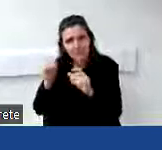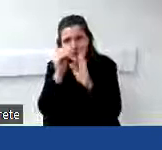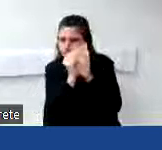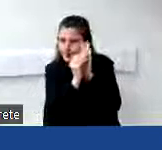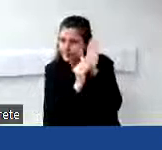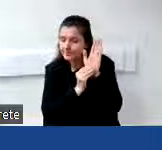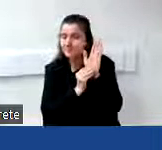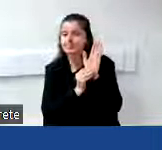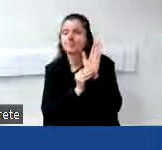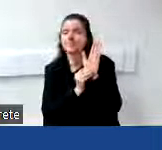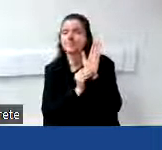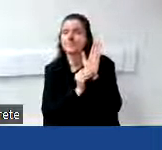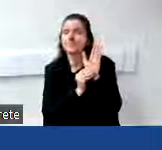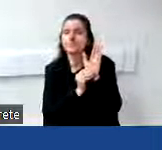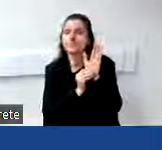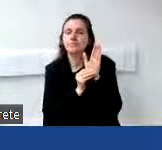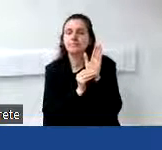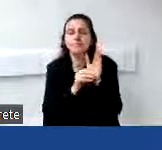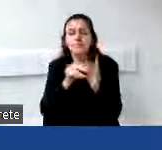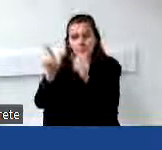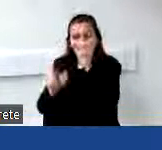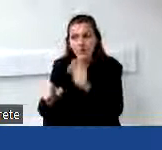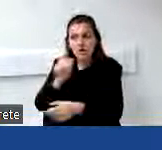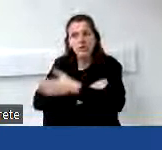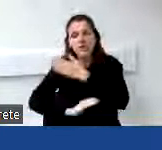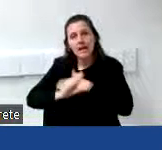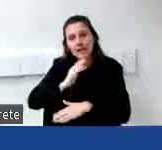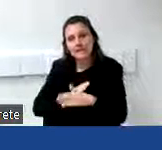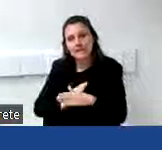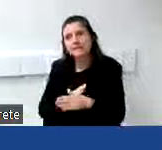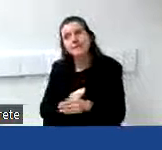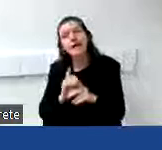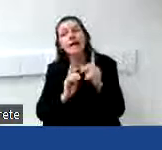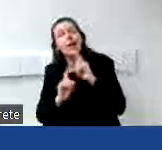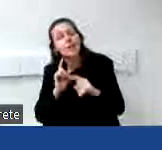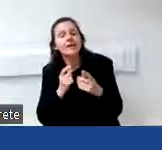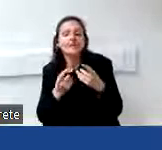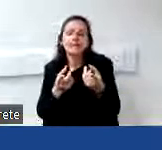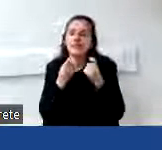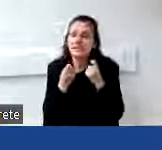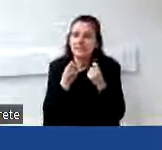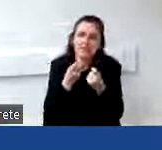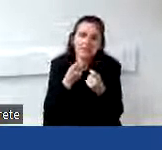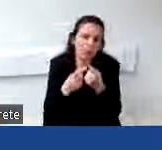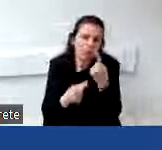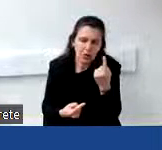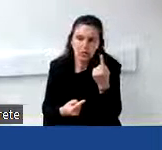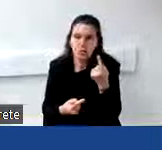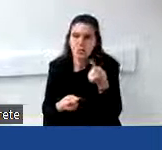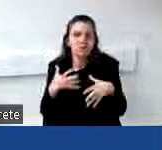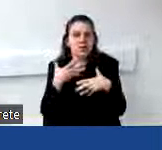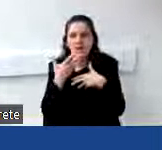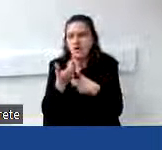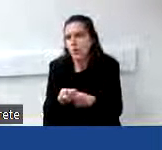¿no? Es como, bueno, de que es una persona con discapacidad, que puede requerir determinado tiempo, que puede requerir determinados apoyos